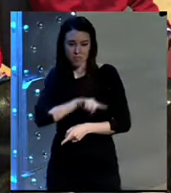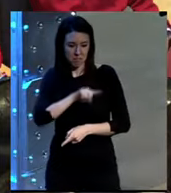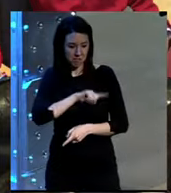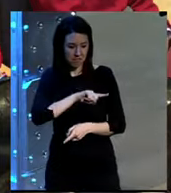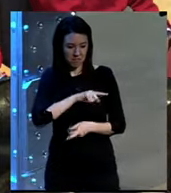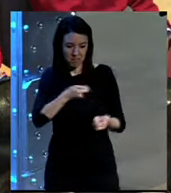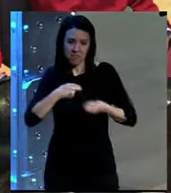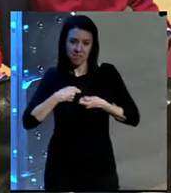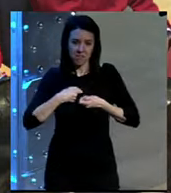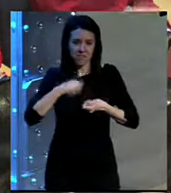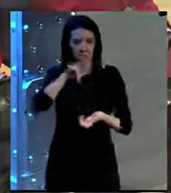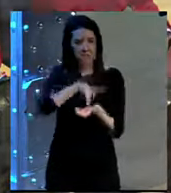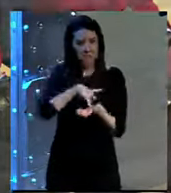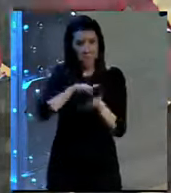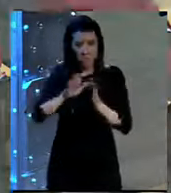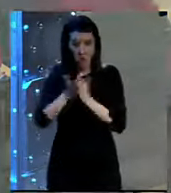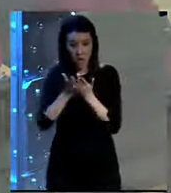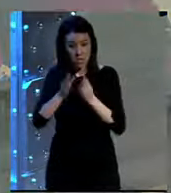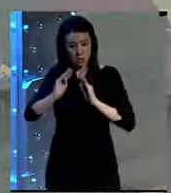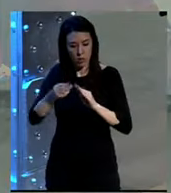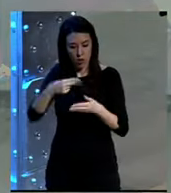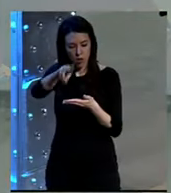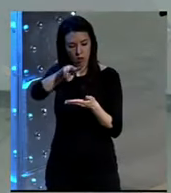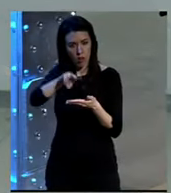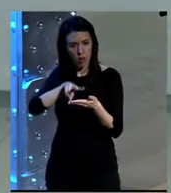que me generó pues cuando leí el libro